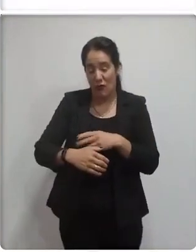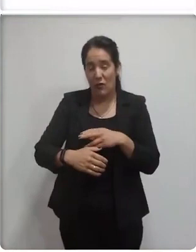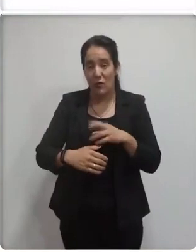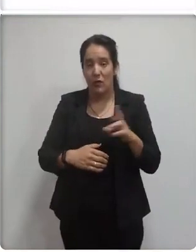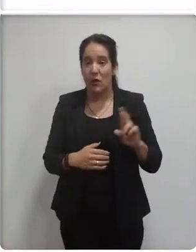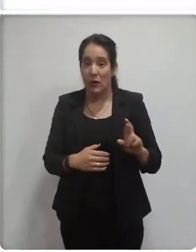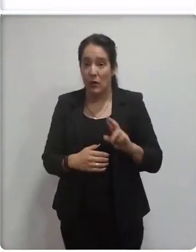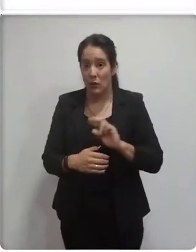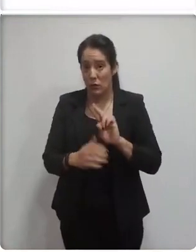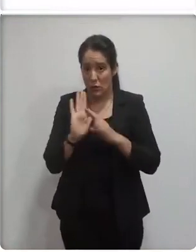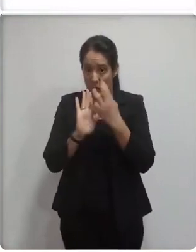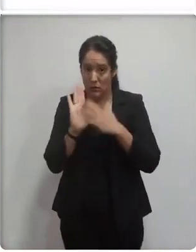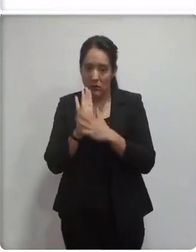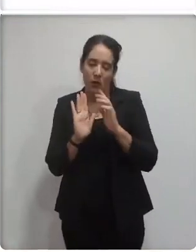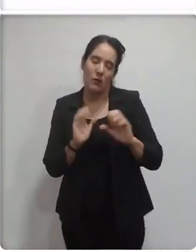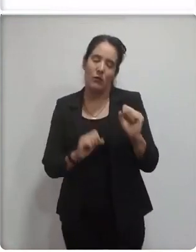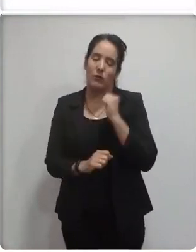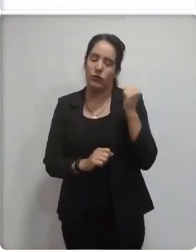Recursos también,